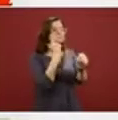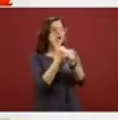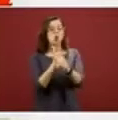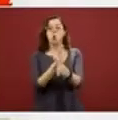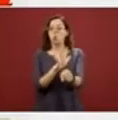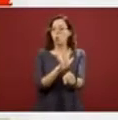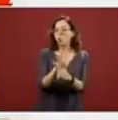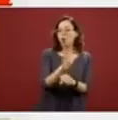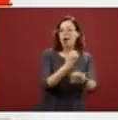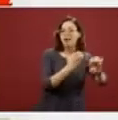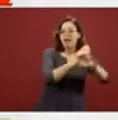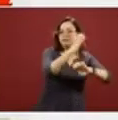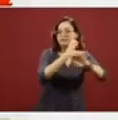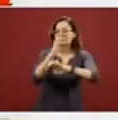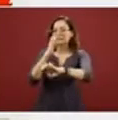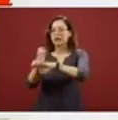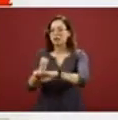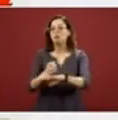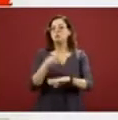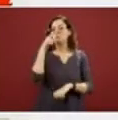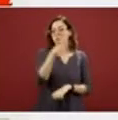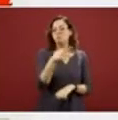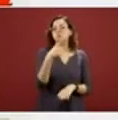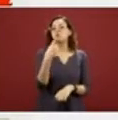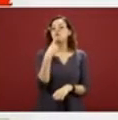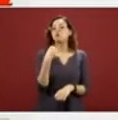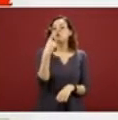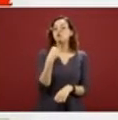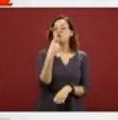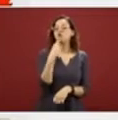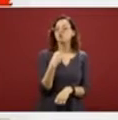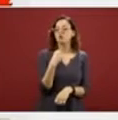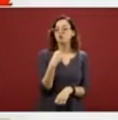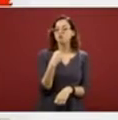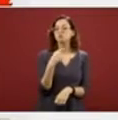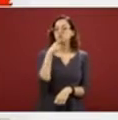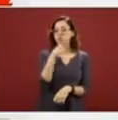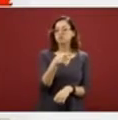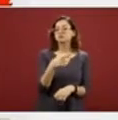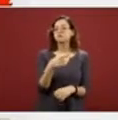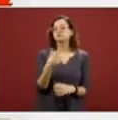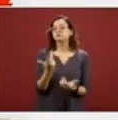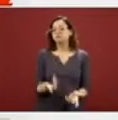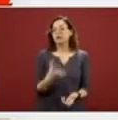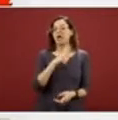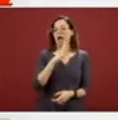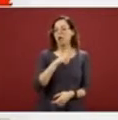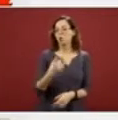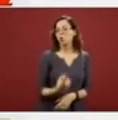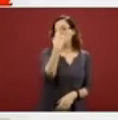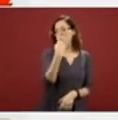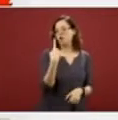los estados, que son precisamente los que tienen el color rojo, que en este momento tienen al menos un caso o